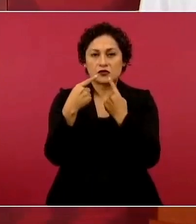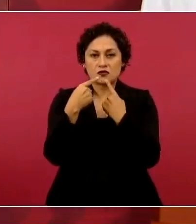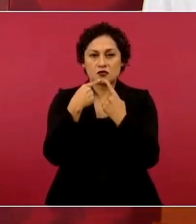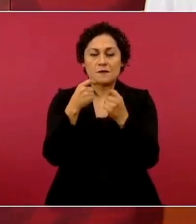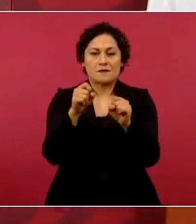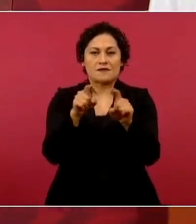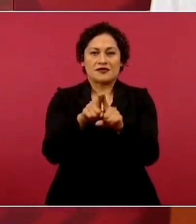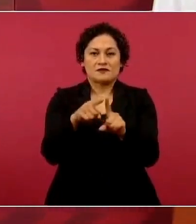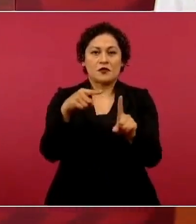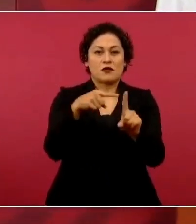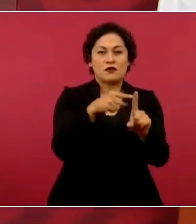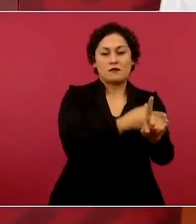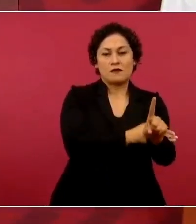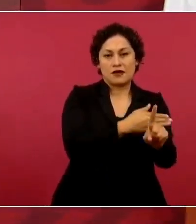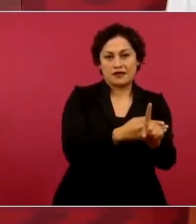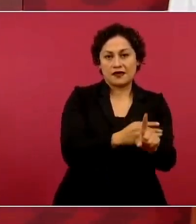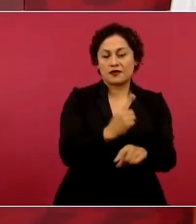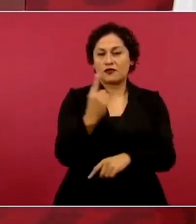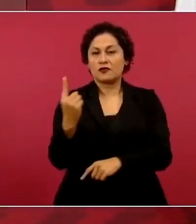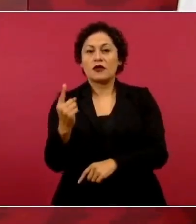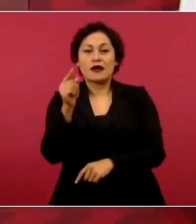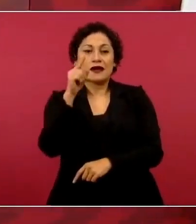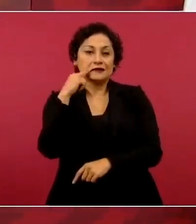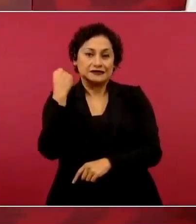Madero-Zapata, porque al inicio